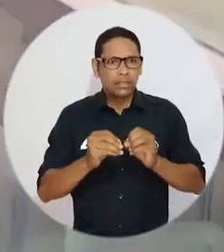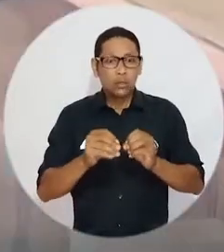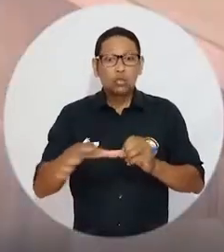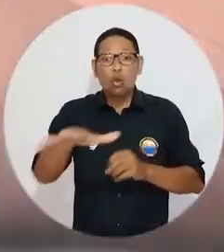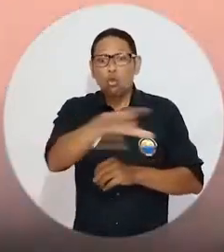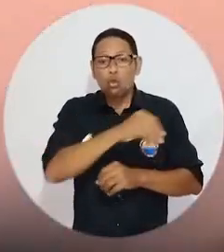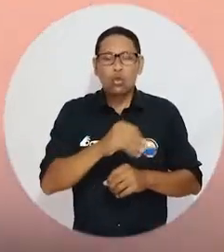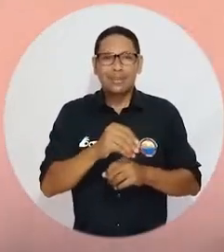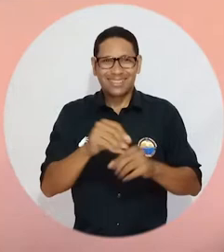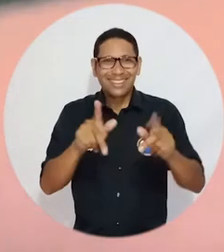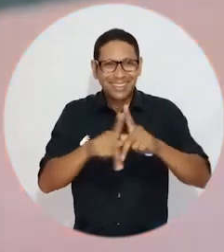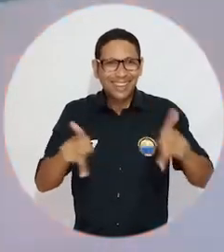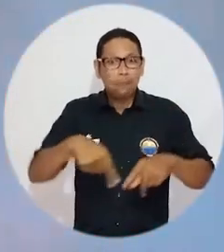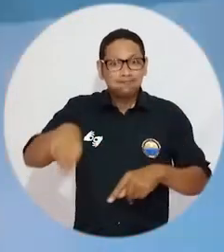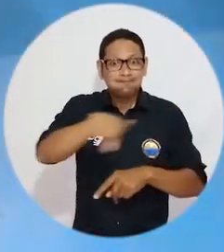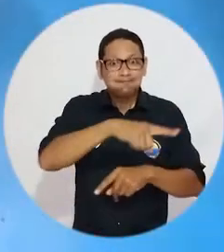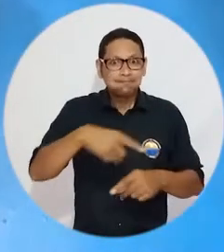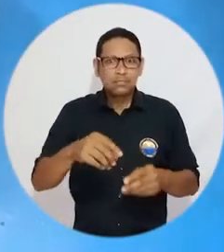nuestra población,